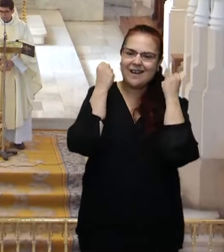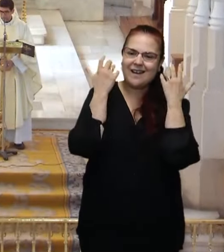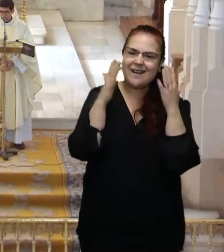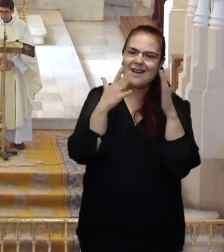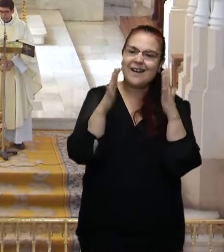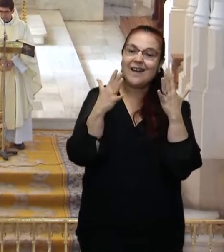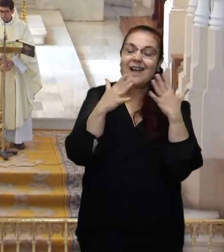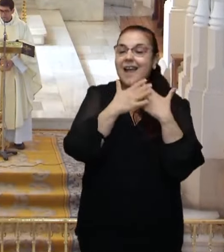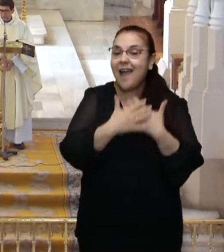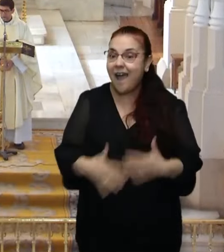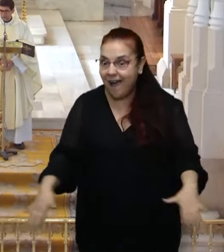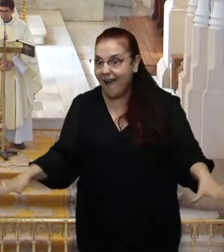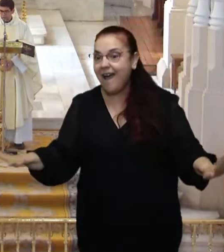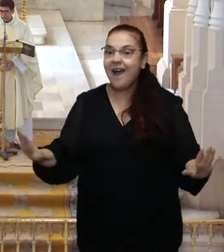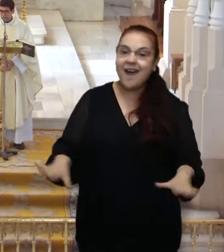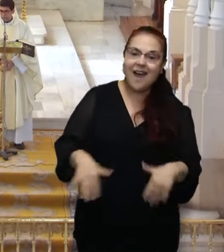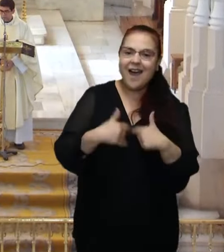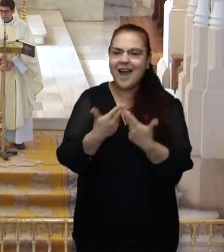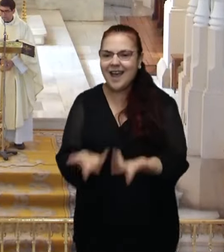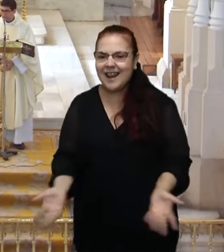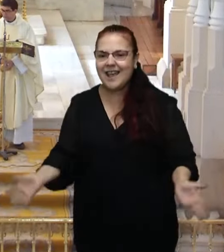Aleluya.